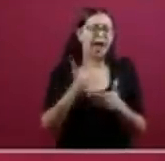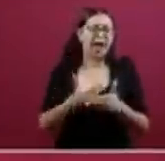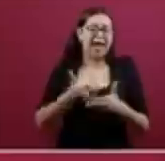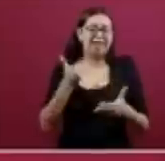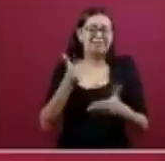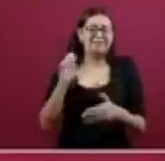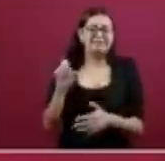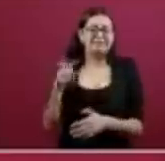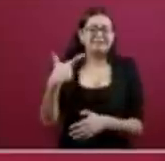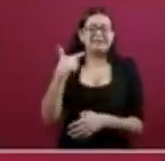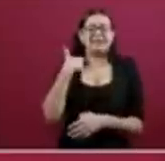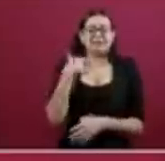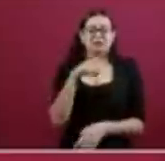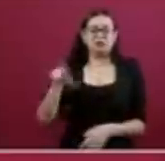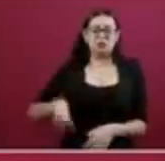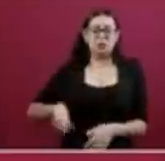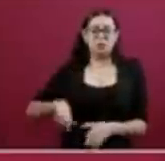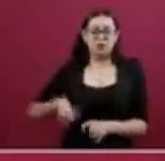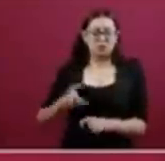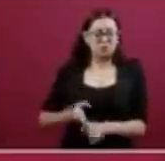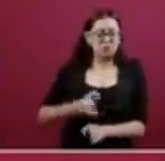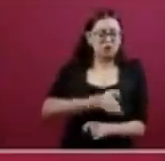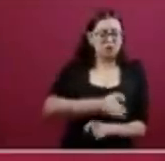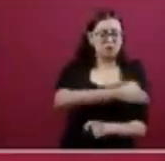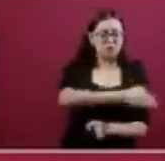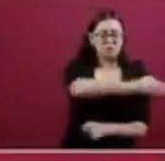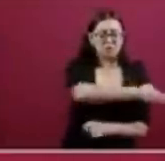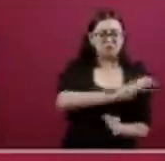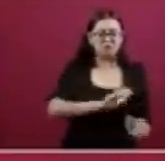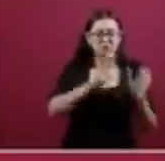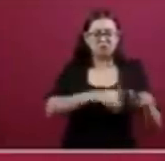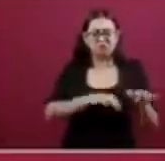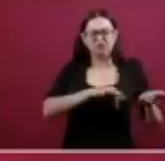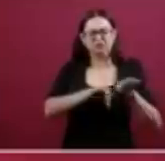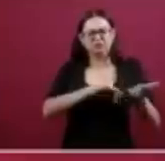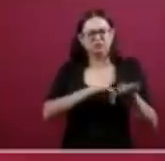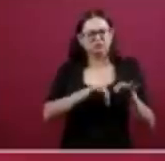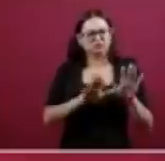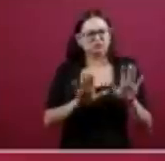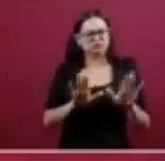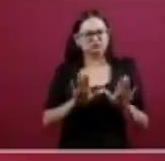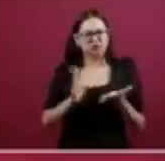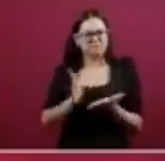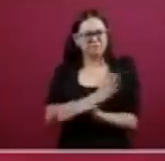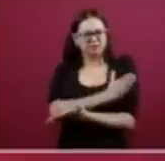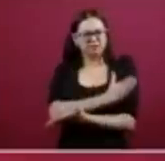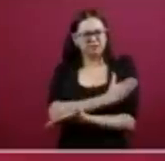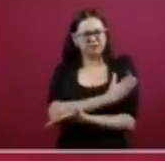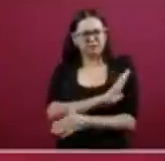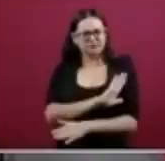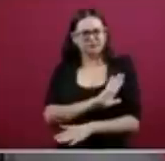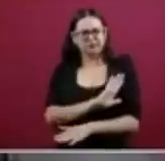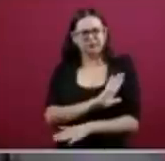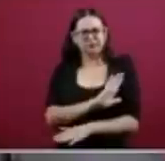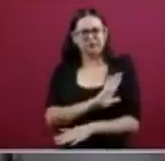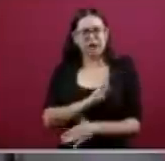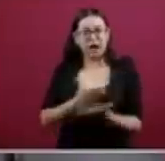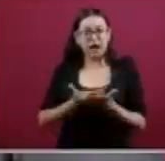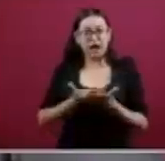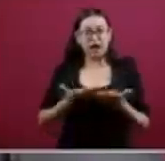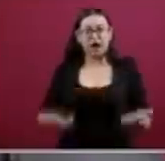administraciones pasadas, eso es secundario. Lo que nos importa